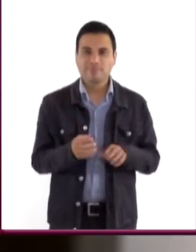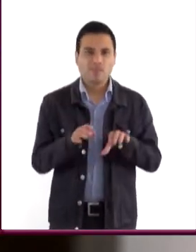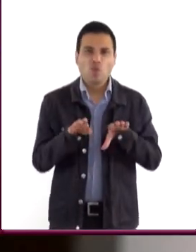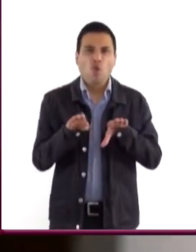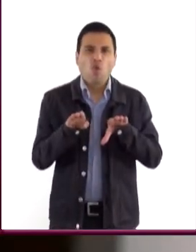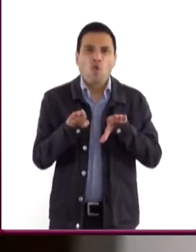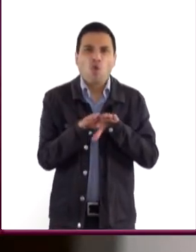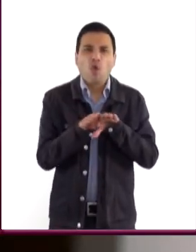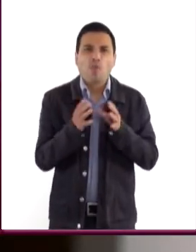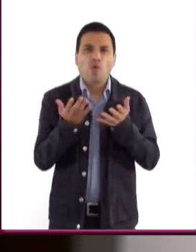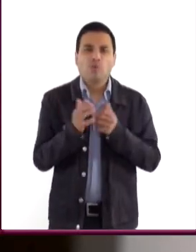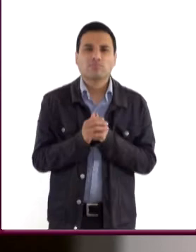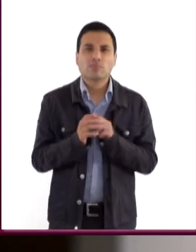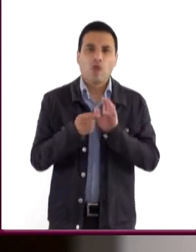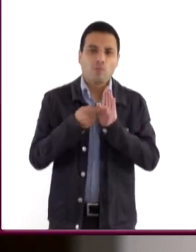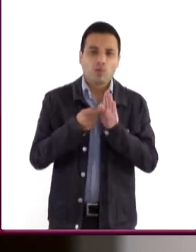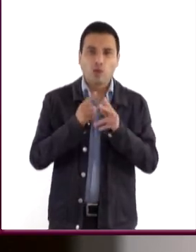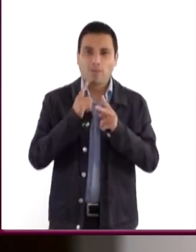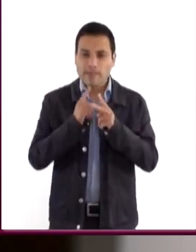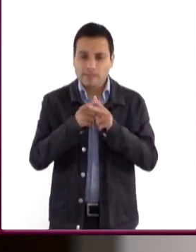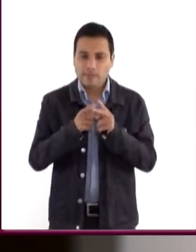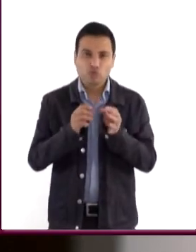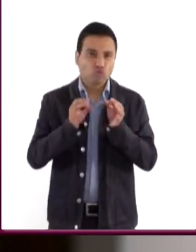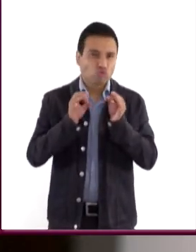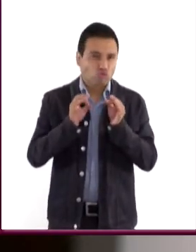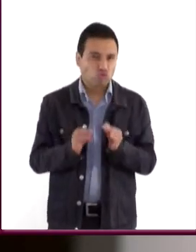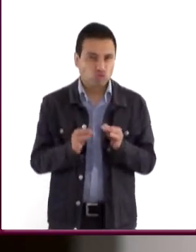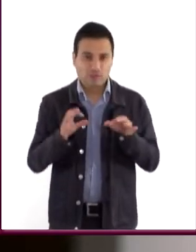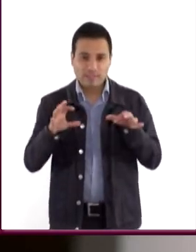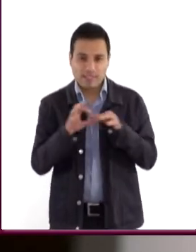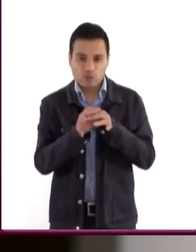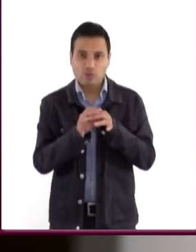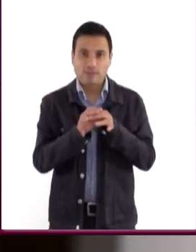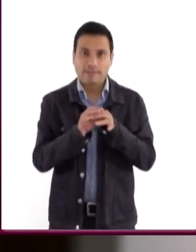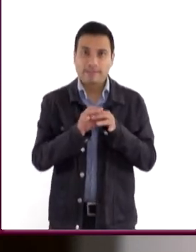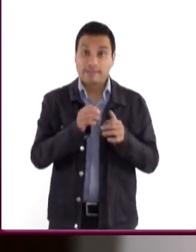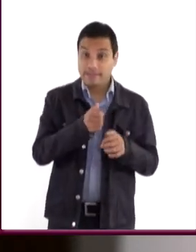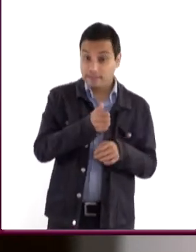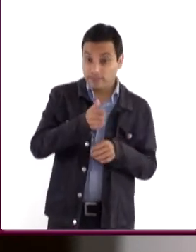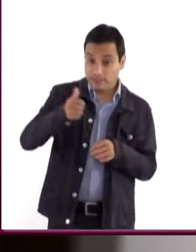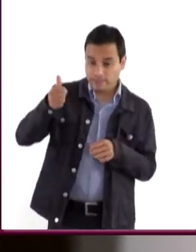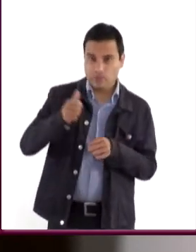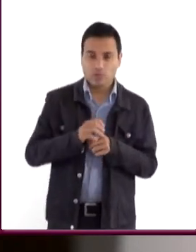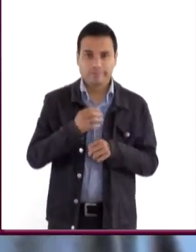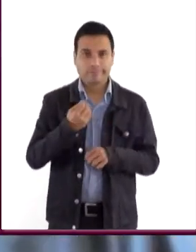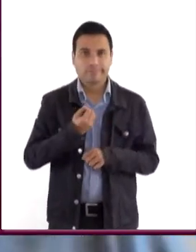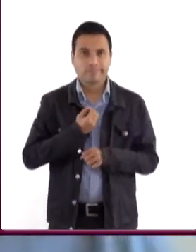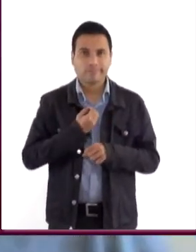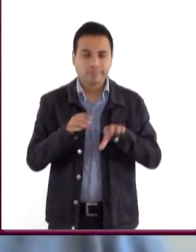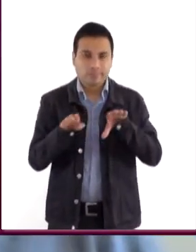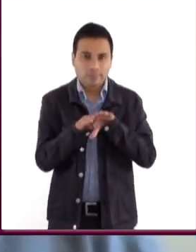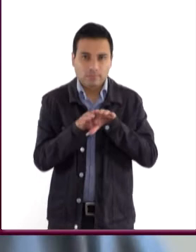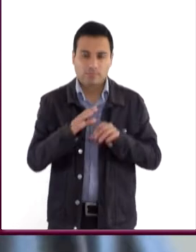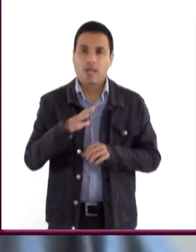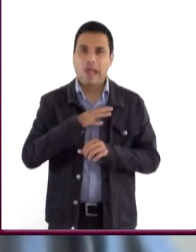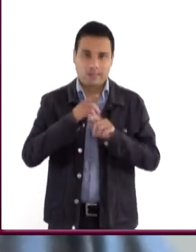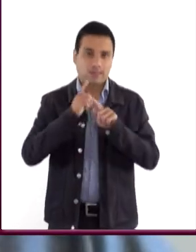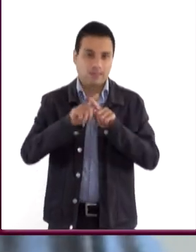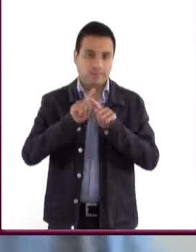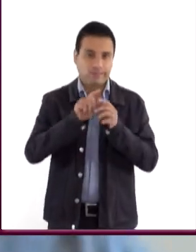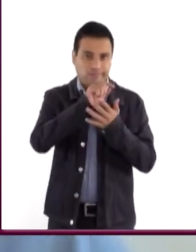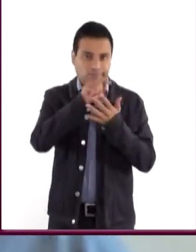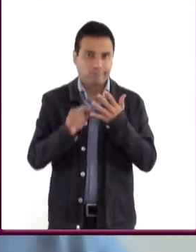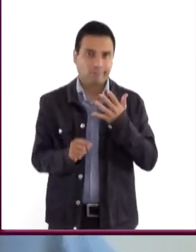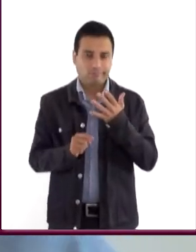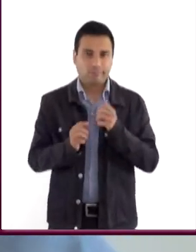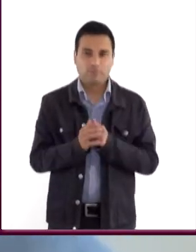se puede hacer un modelo matemático que contemple la relación entre desplazamiento y resistencia? Hay varios fenómenos que son de ese estilo. Tal